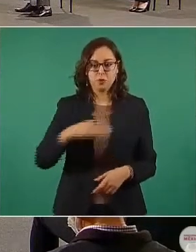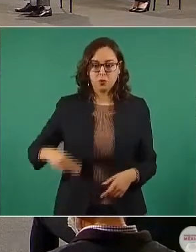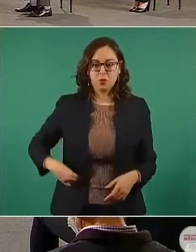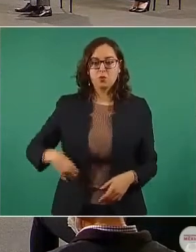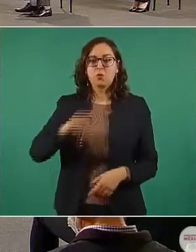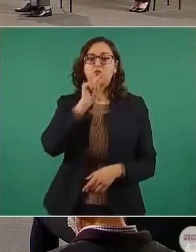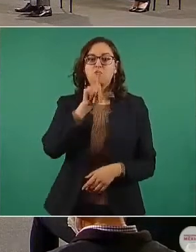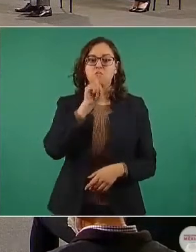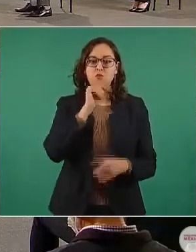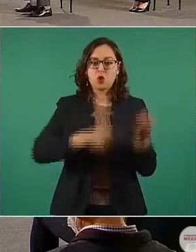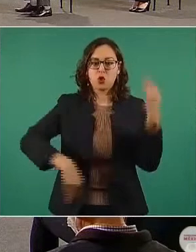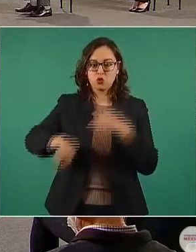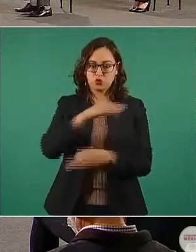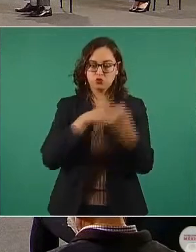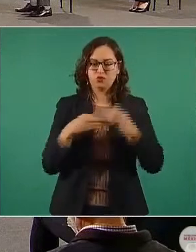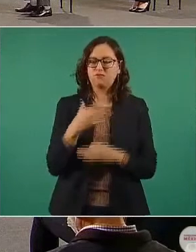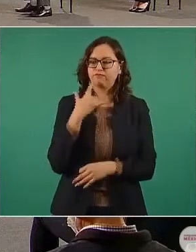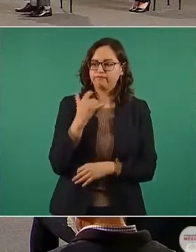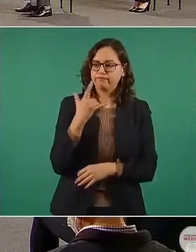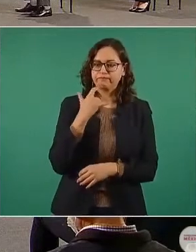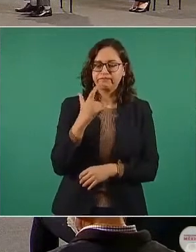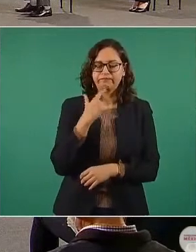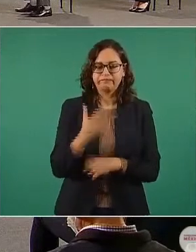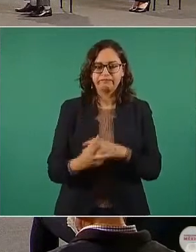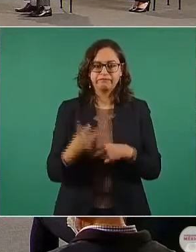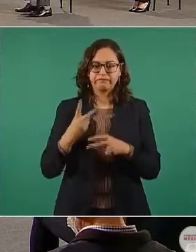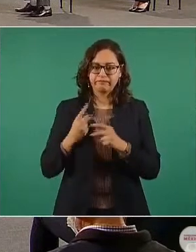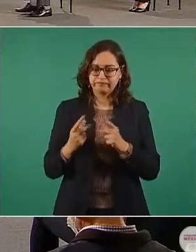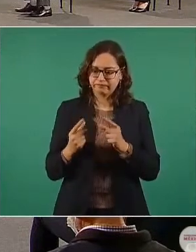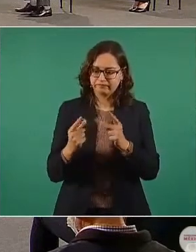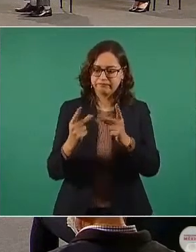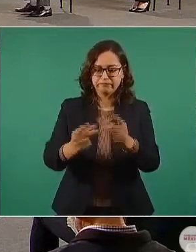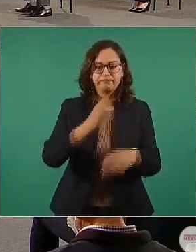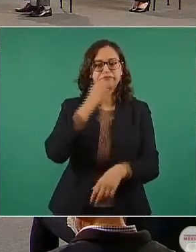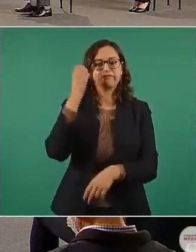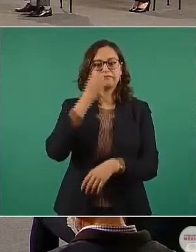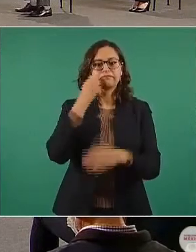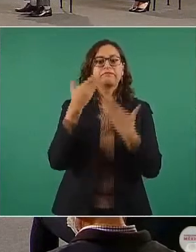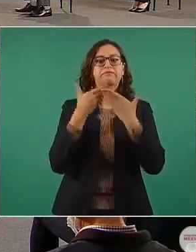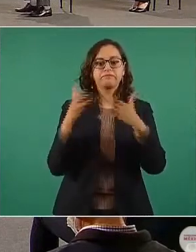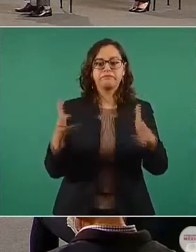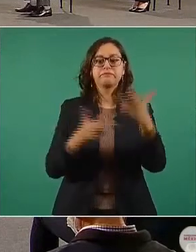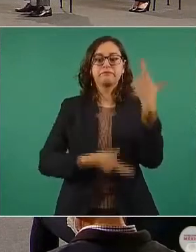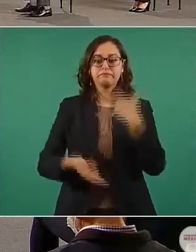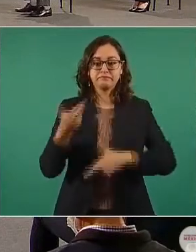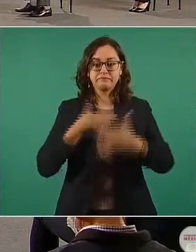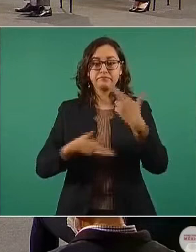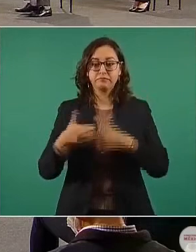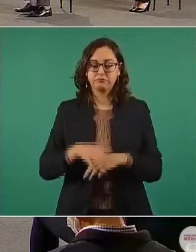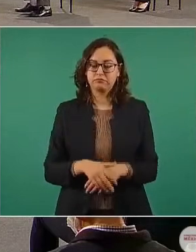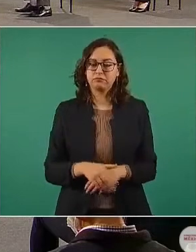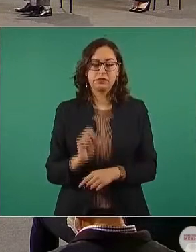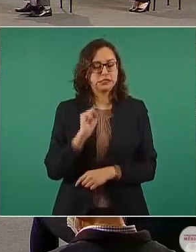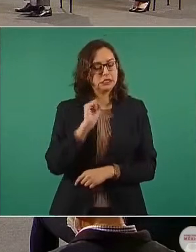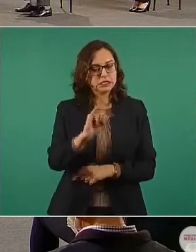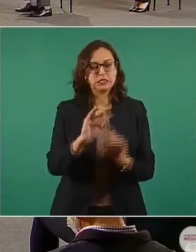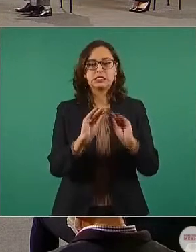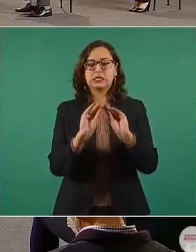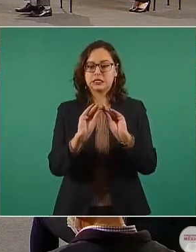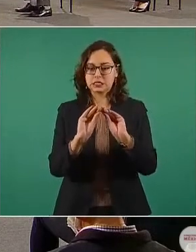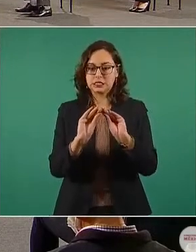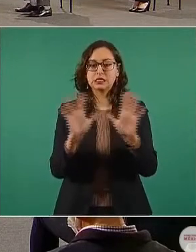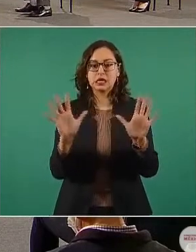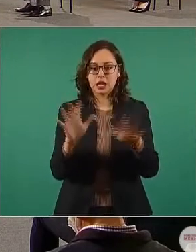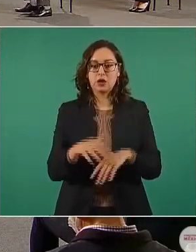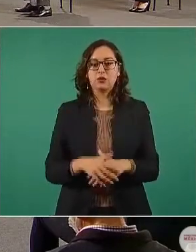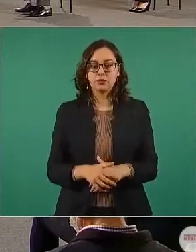de Jalisco para el regreso a clases. Vamos a apoyar,